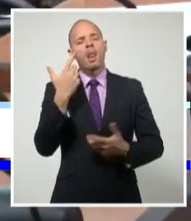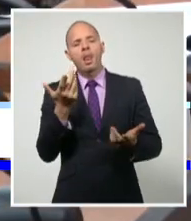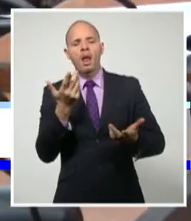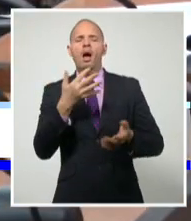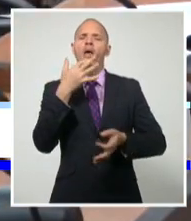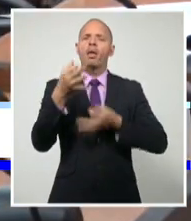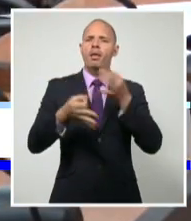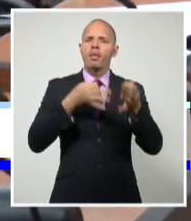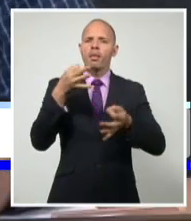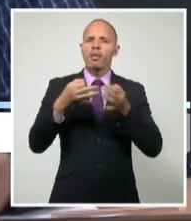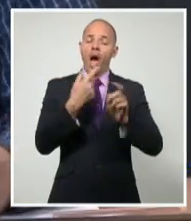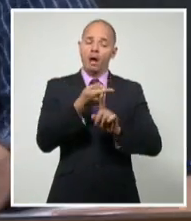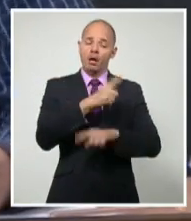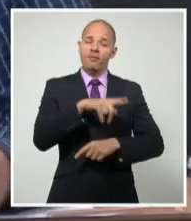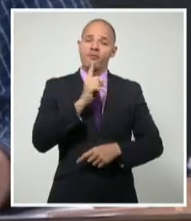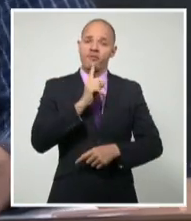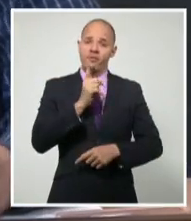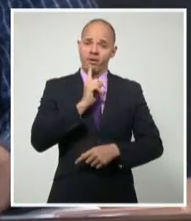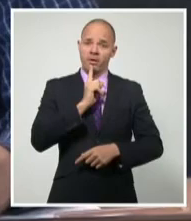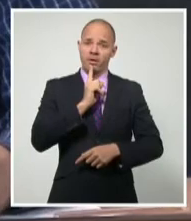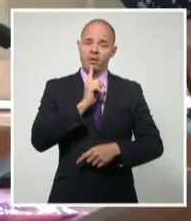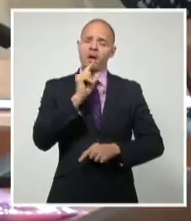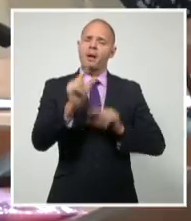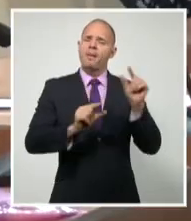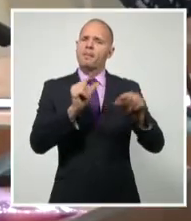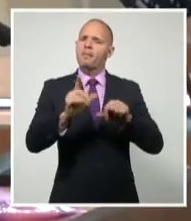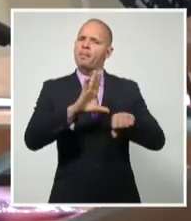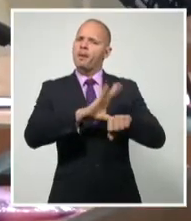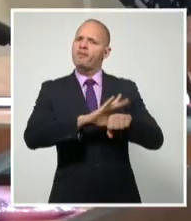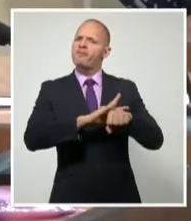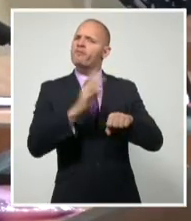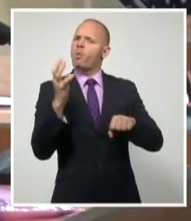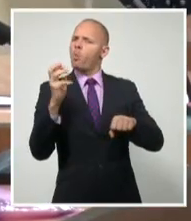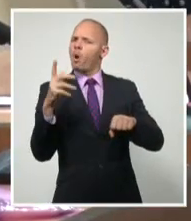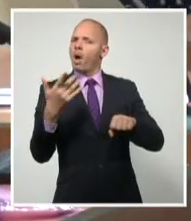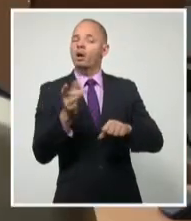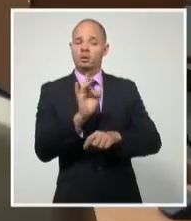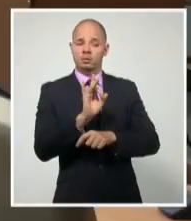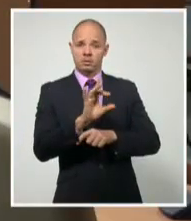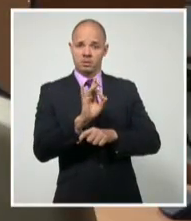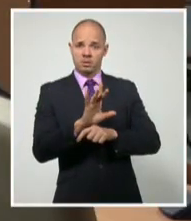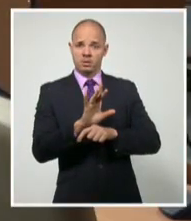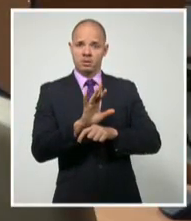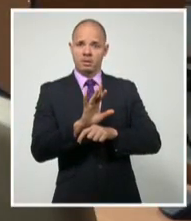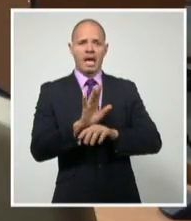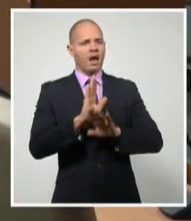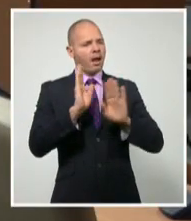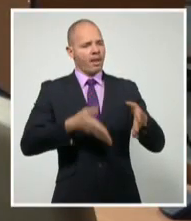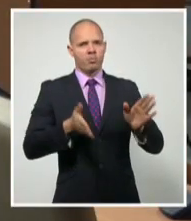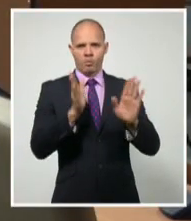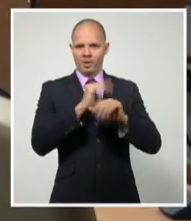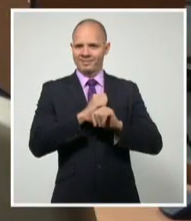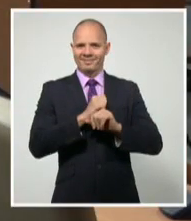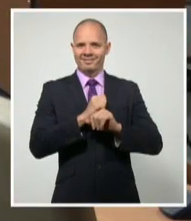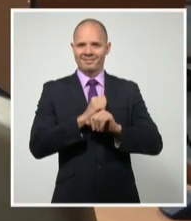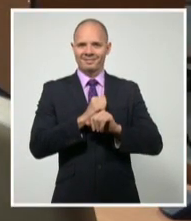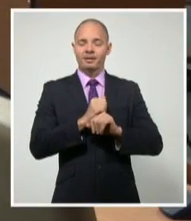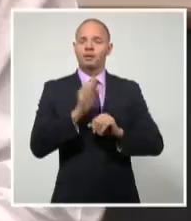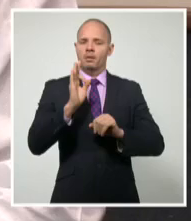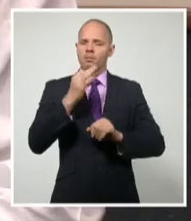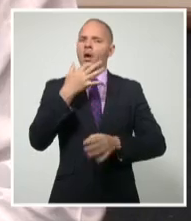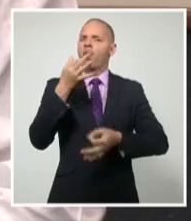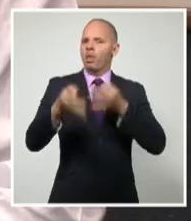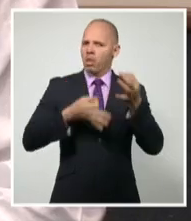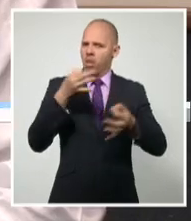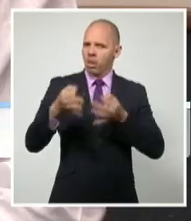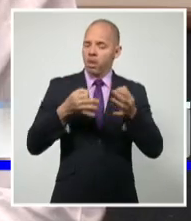que al cierre de este viernes solo se reportaron 15 casos positivos sin tener que lamentar fallecidos, al tiempo que reiteró el impacto